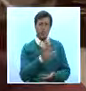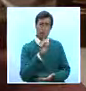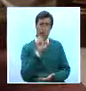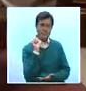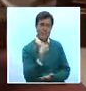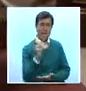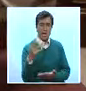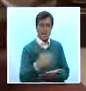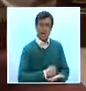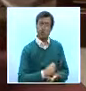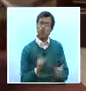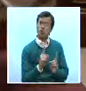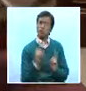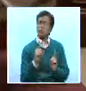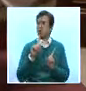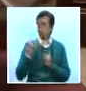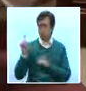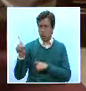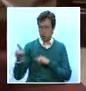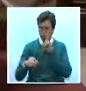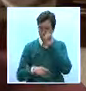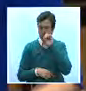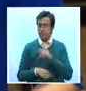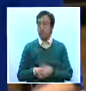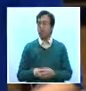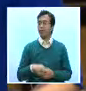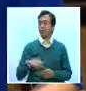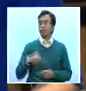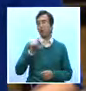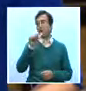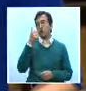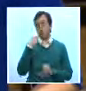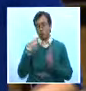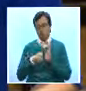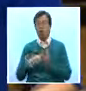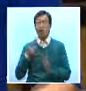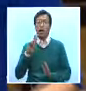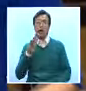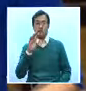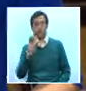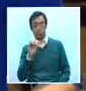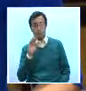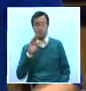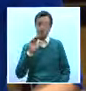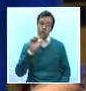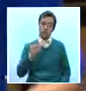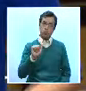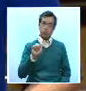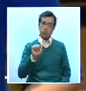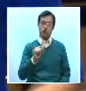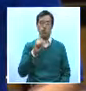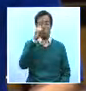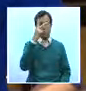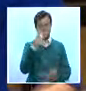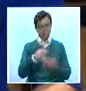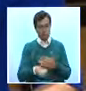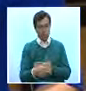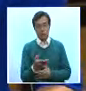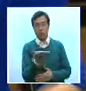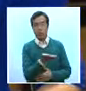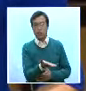un ejemplo, David, pero también hay otros casos en donde, por ejemplo, el esposo o la esposa queda viuda, tienen un solo hijo, por ejemplo,